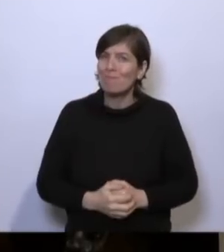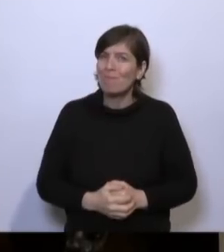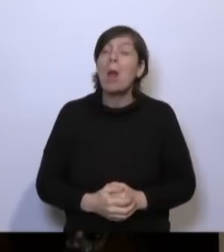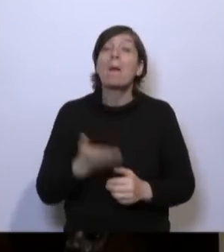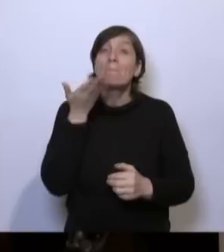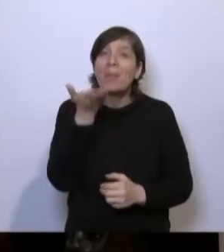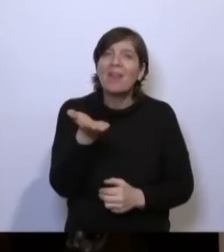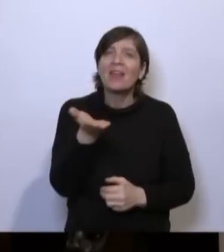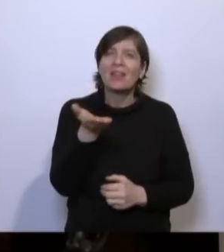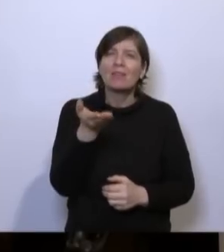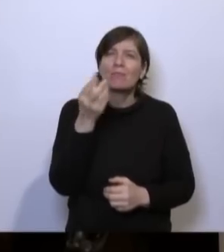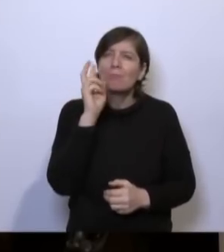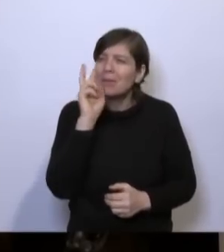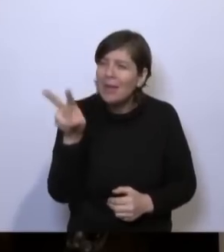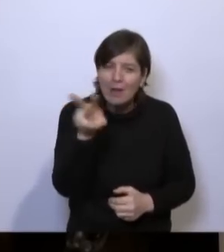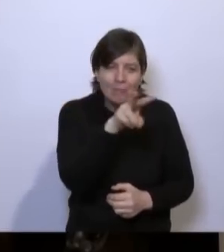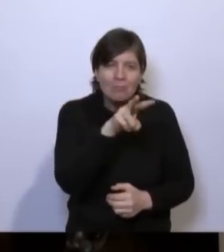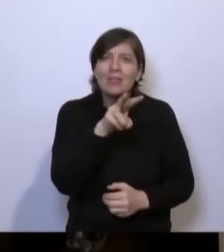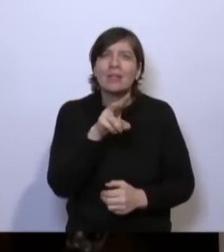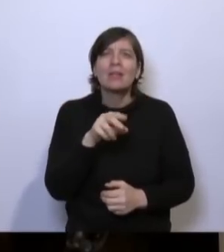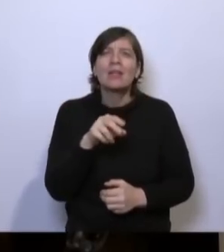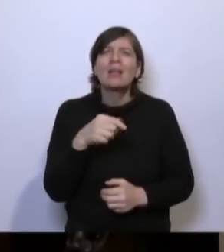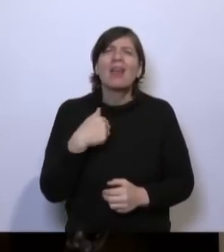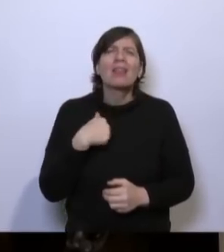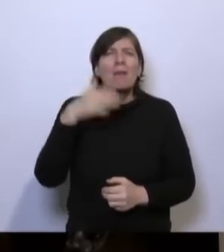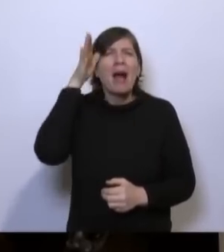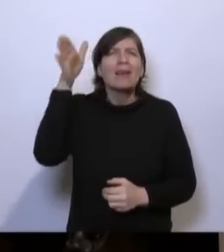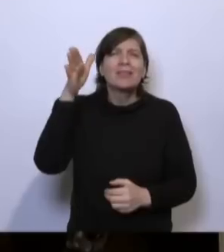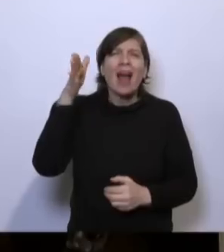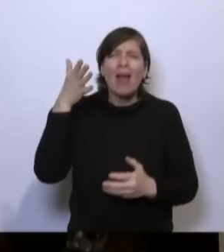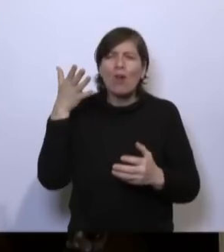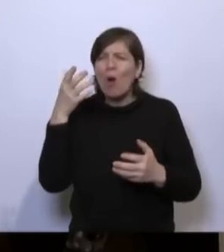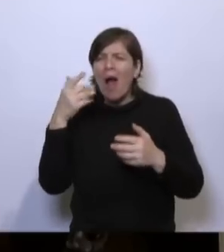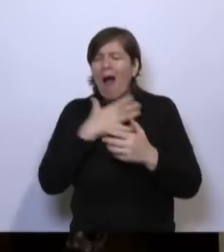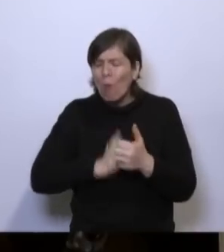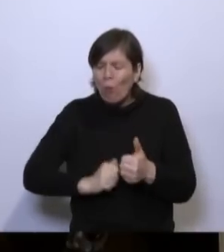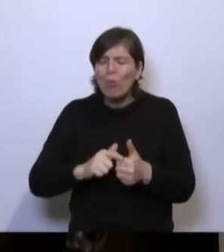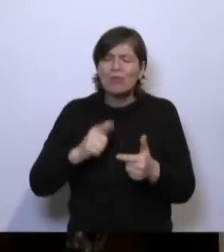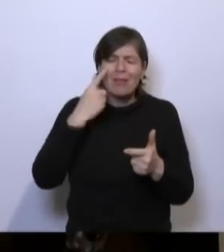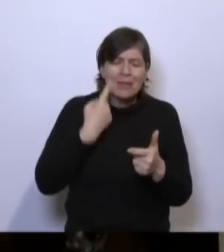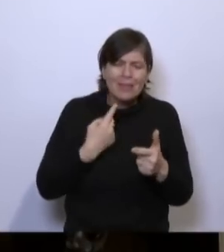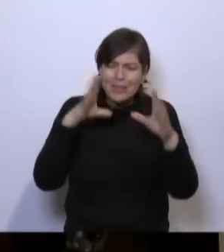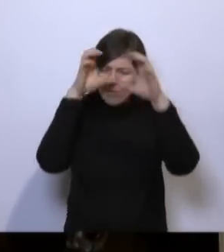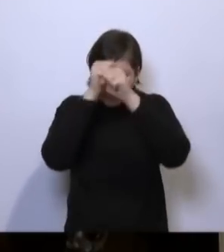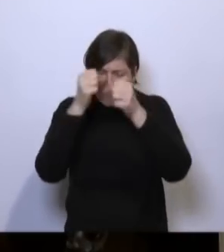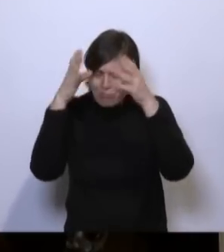Pedir también agudizar nuestra mirada, que quizá está demasiado empañada por la angustia, por la tristeza.